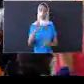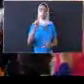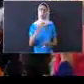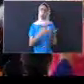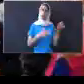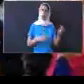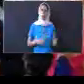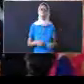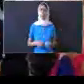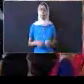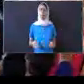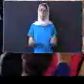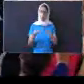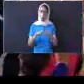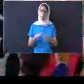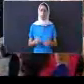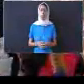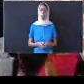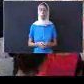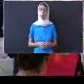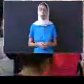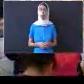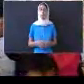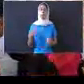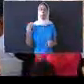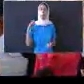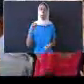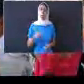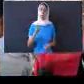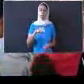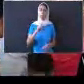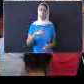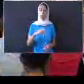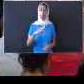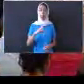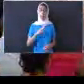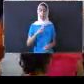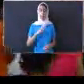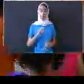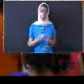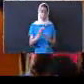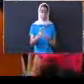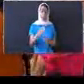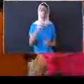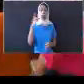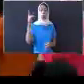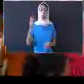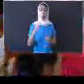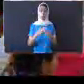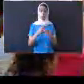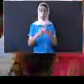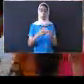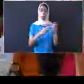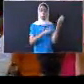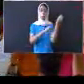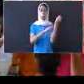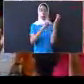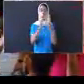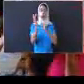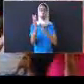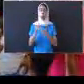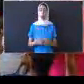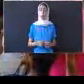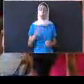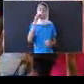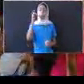Sino acompáñenos Para la necesidad que tiene el pueblo de Dios En el nombre poderoso de Jesús Señor Ponemos